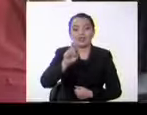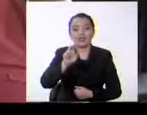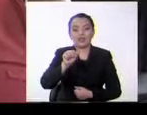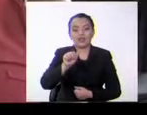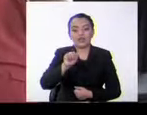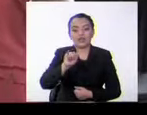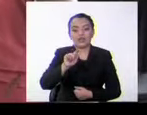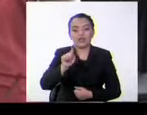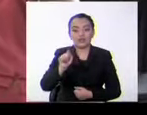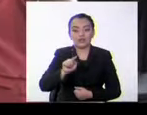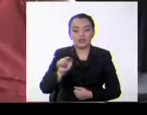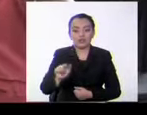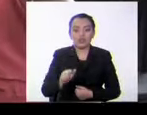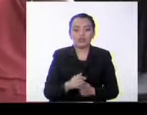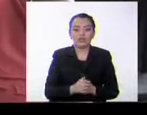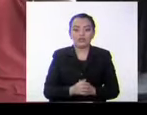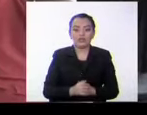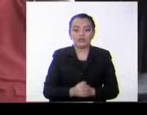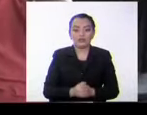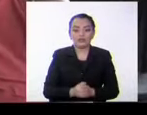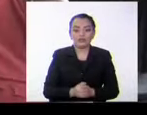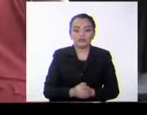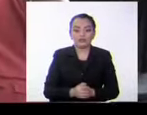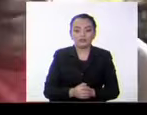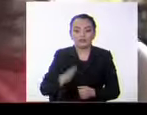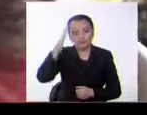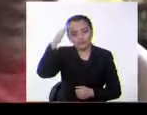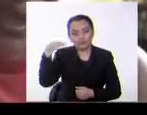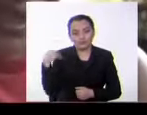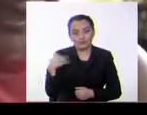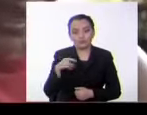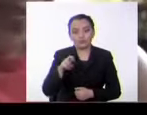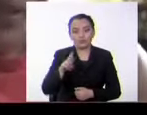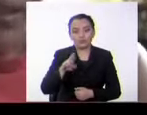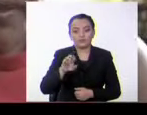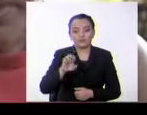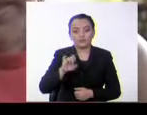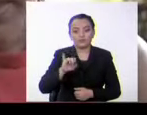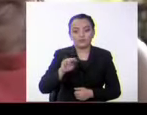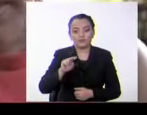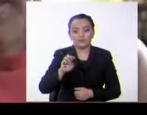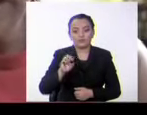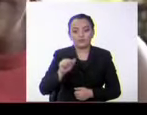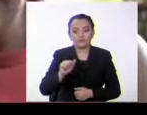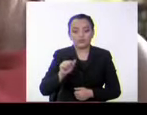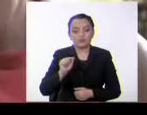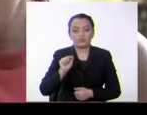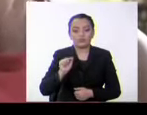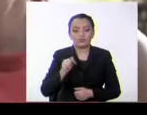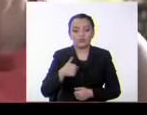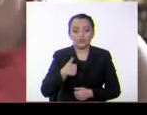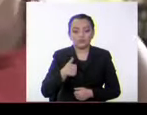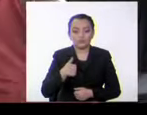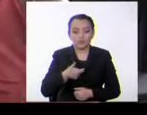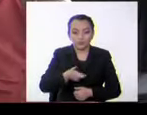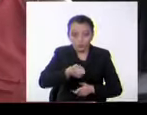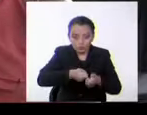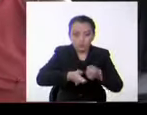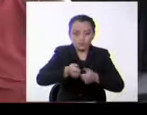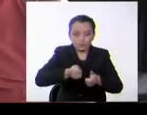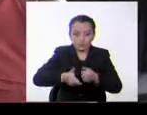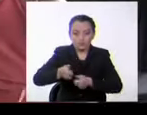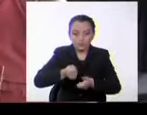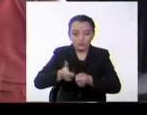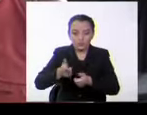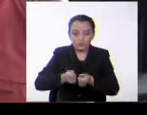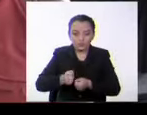Pues mi nombre es Reina Elizabeth Jiménez. Me he especializado prácticamente en el arte del tule, que